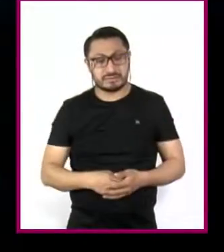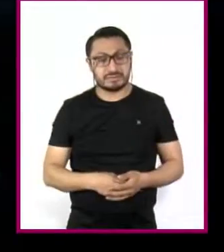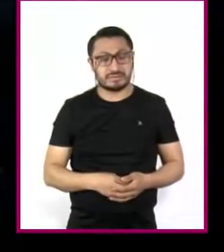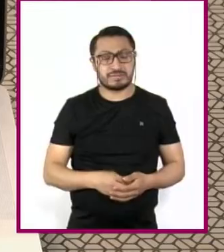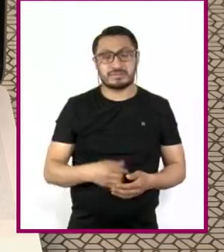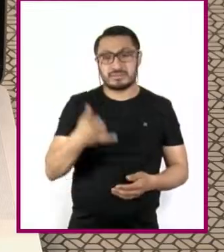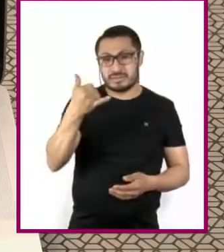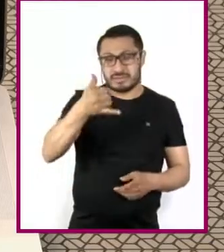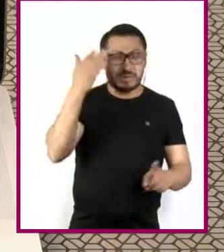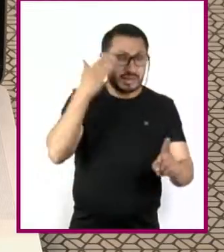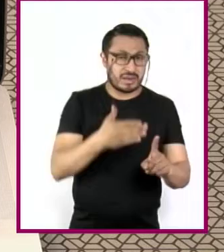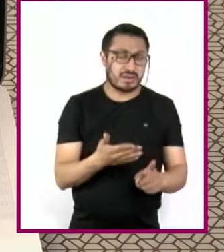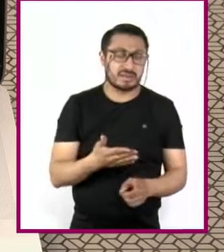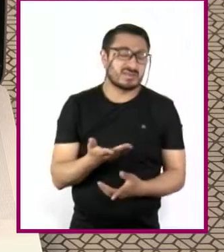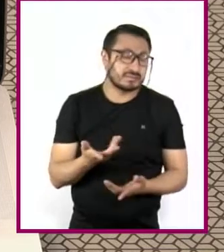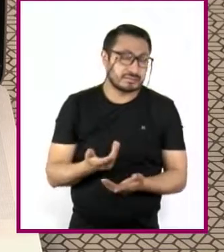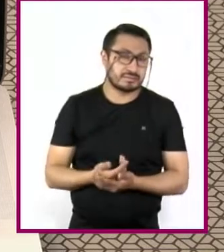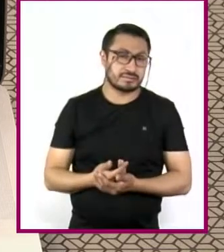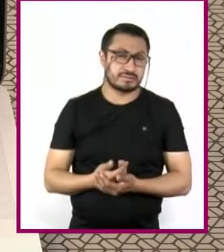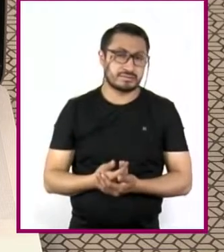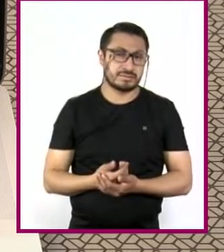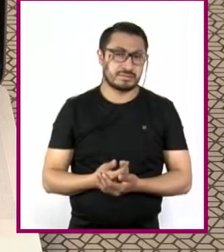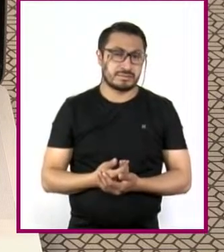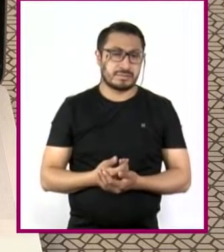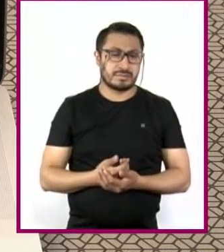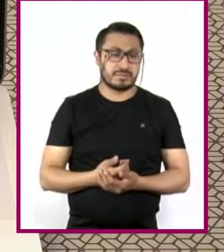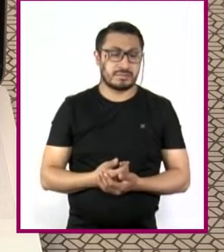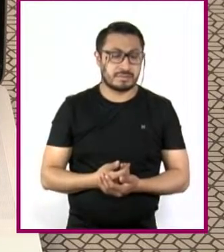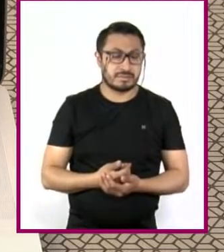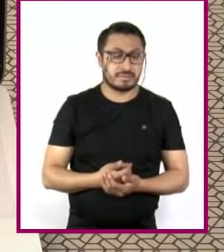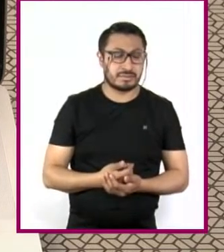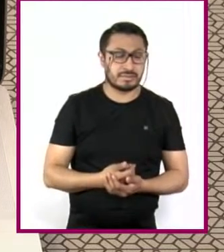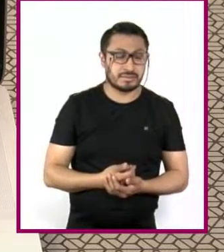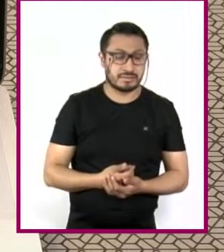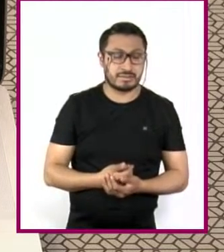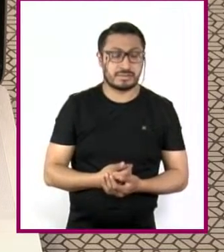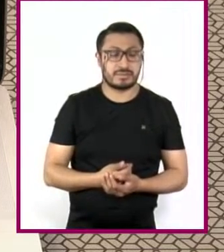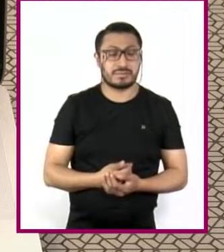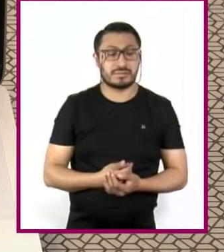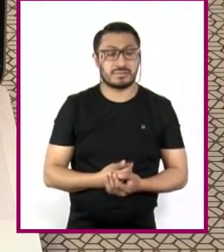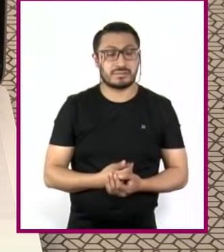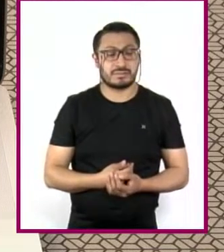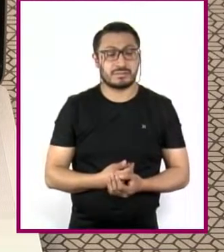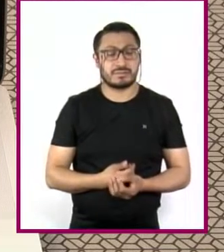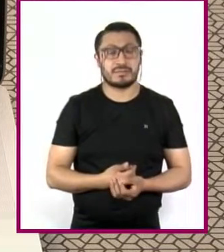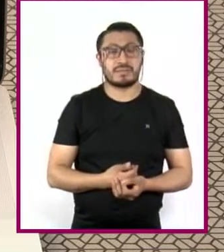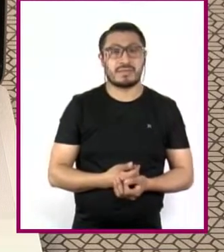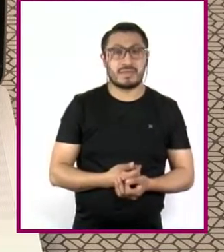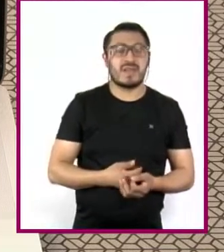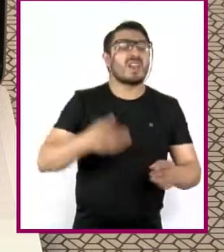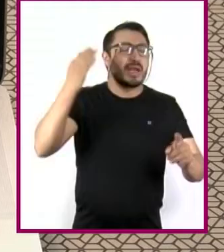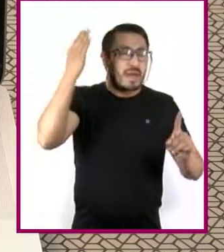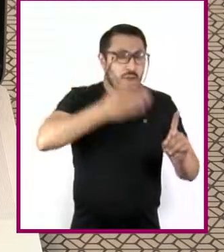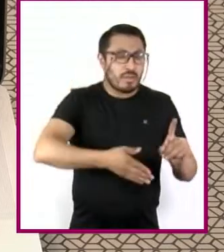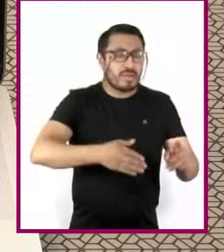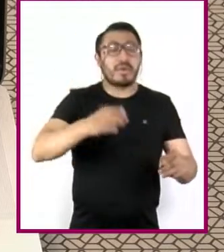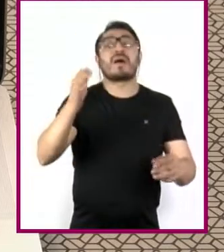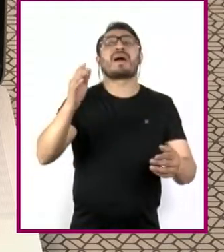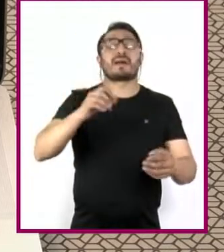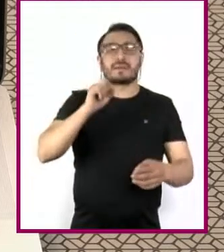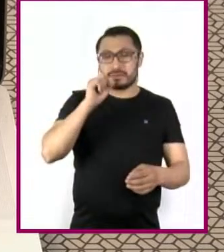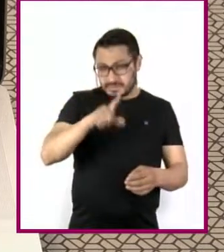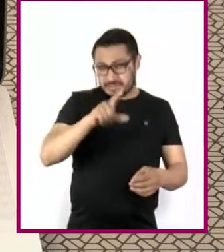la finalidad también, además de extraer y purificar nuestro elemento de interés, es formar